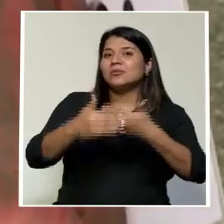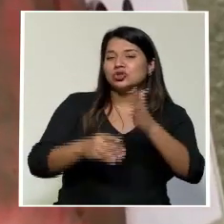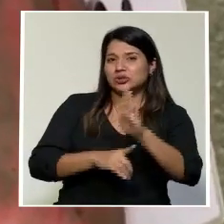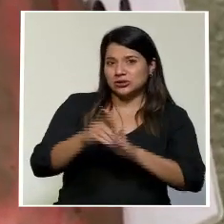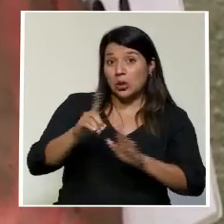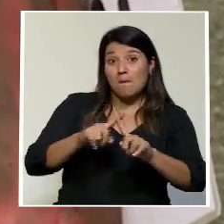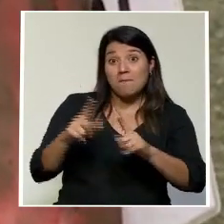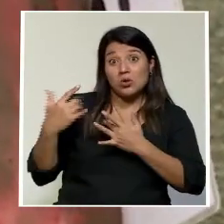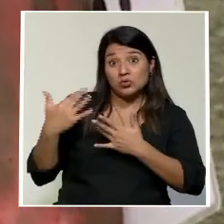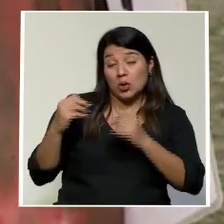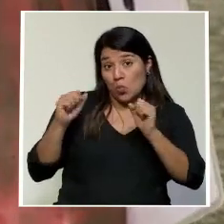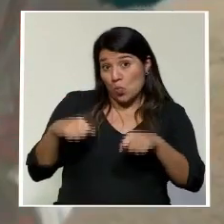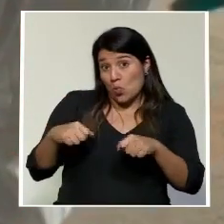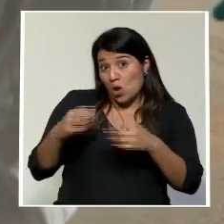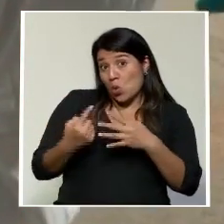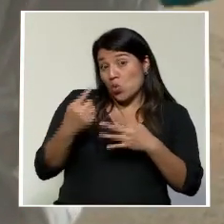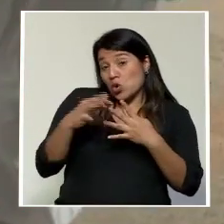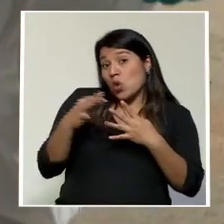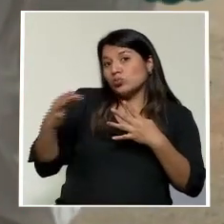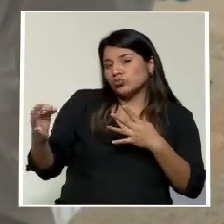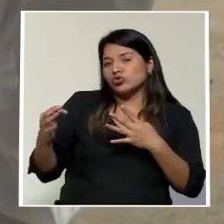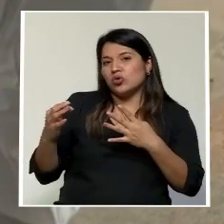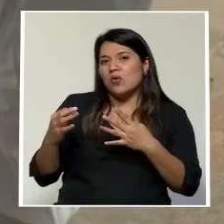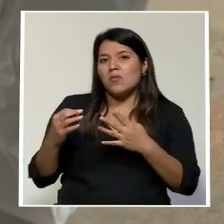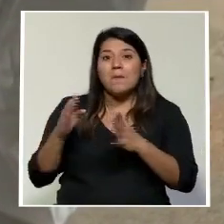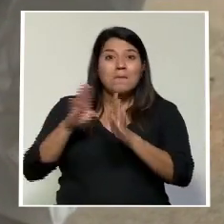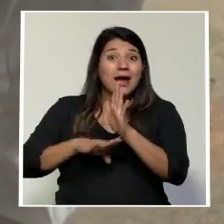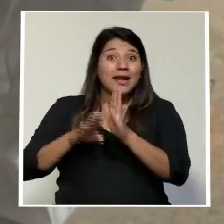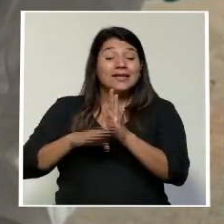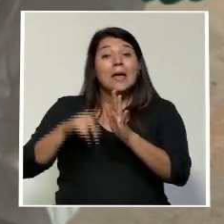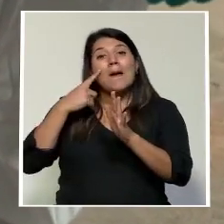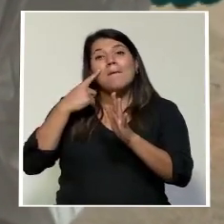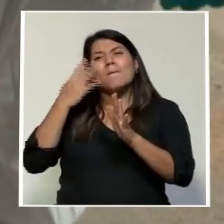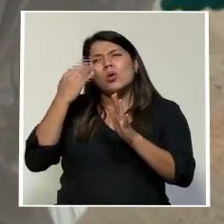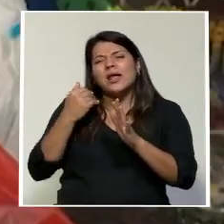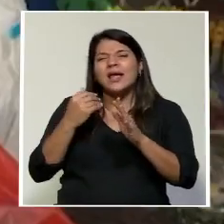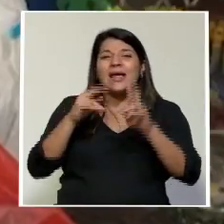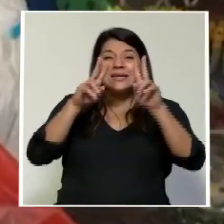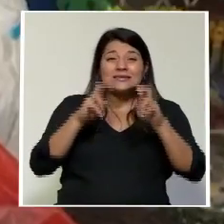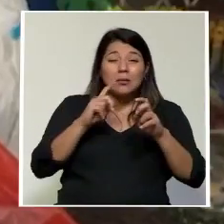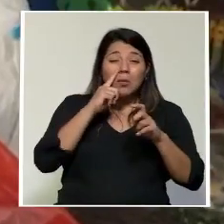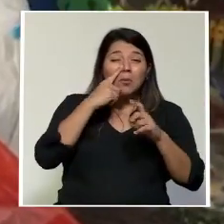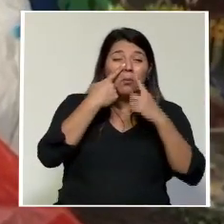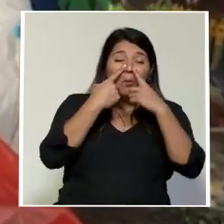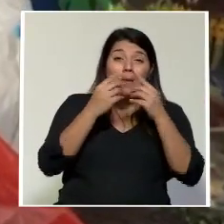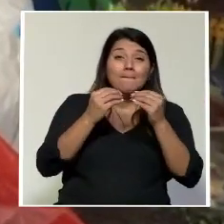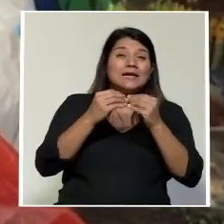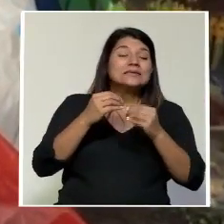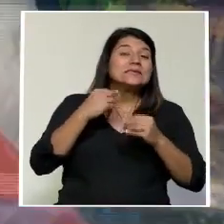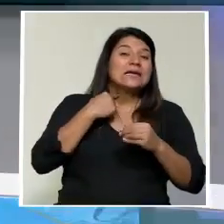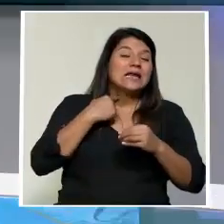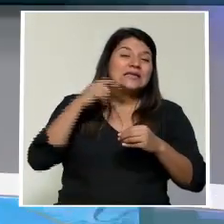esperan que se convierta en una alternativa accesible a las pruebas de hisopo más caras que requieren un proceso de laboratorio